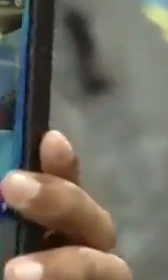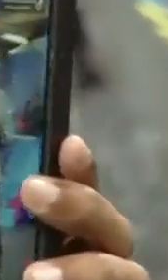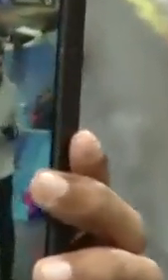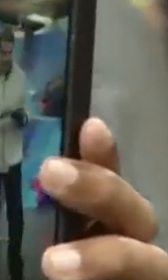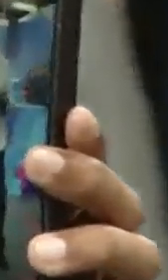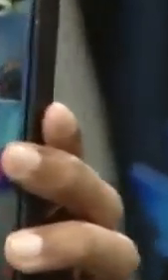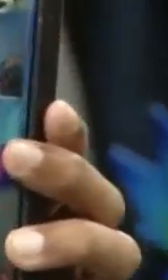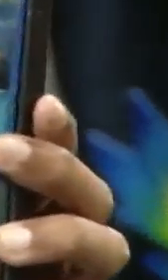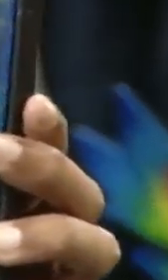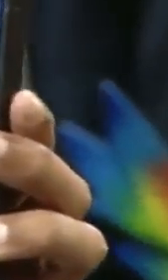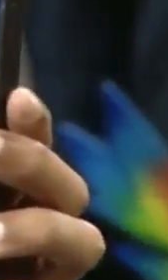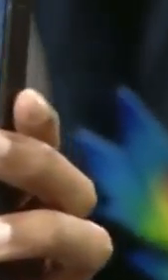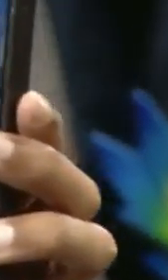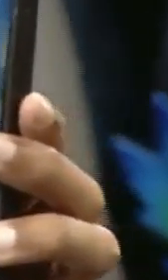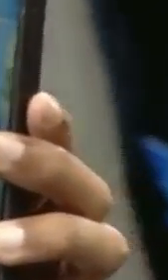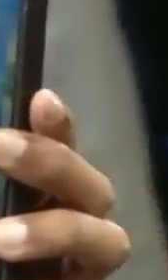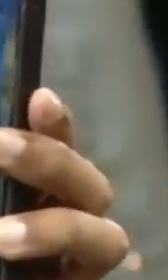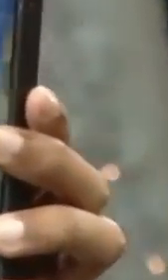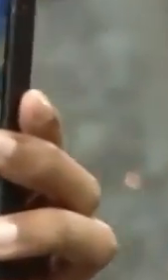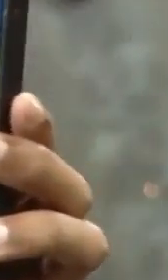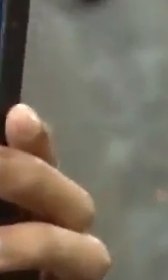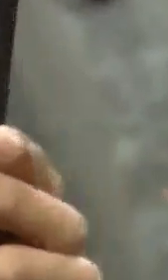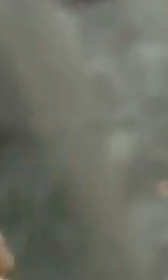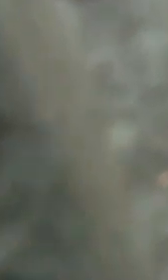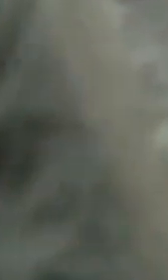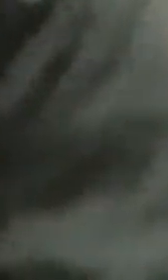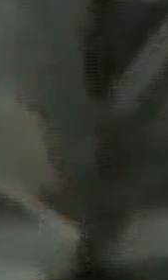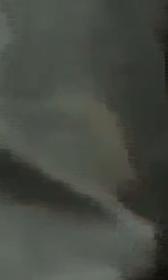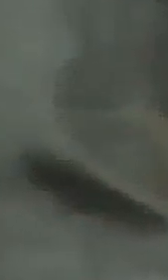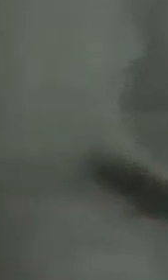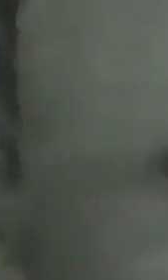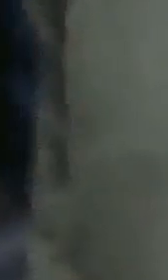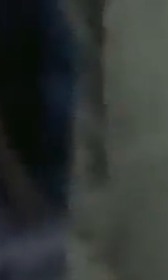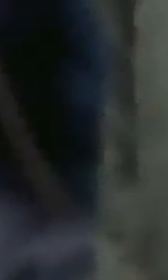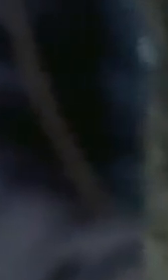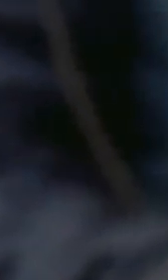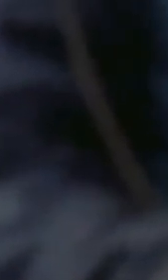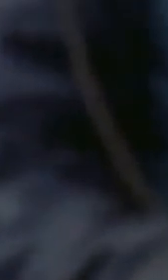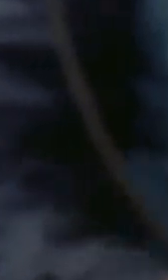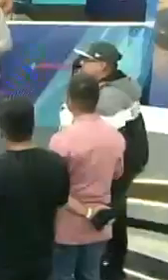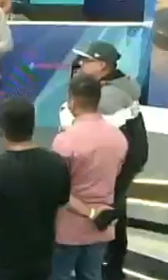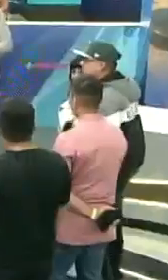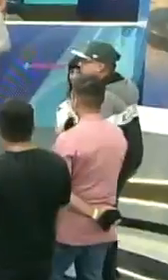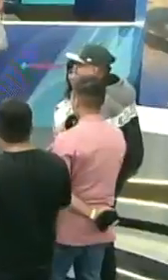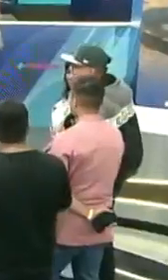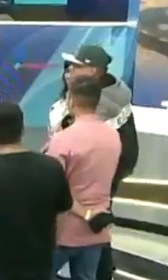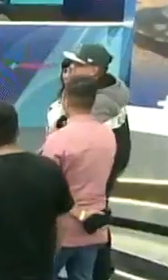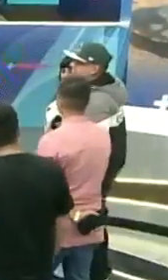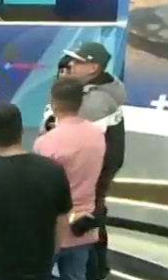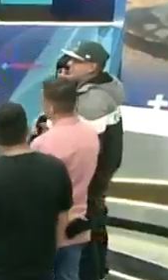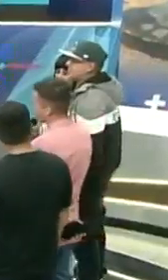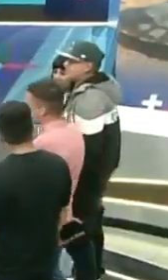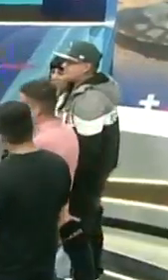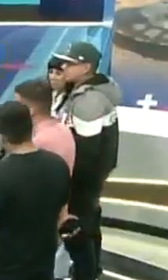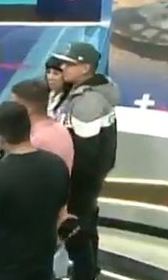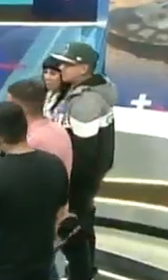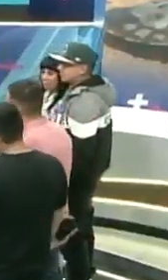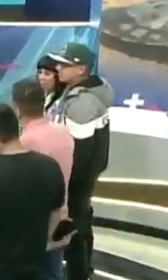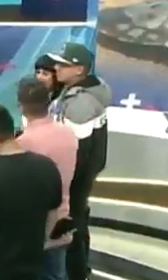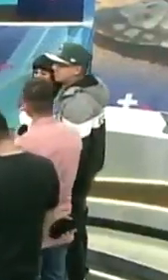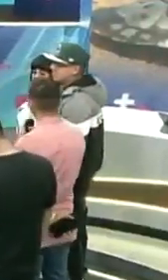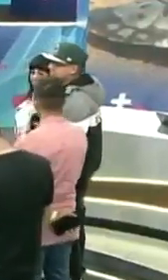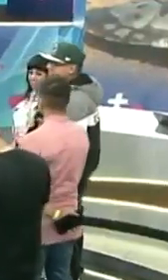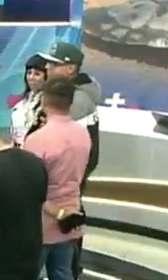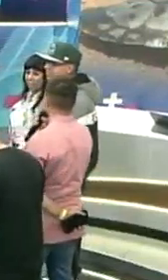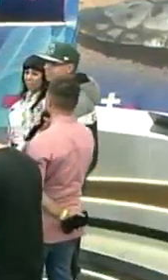también tenemos a Leonardo. Leonardo tiene 23 años, un chamito. Ah, Leonardo, ¿qué me dice? No, bueno, ¿cómo estás? ¿Cómo